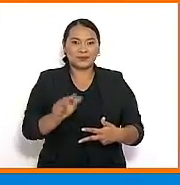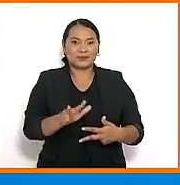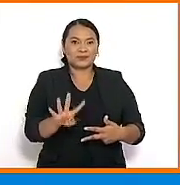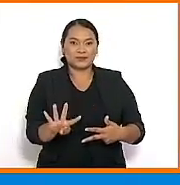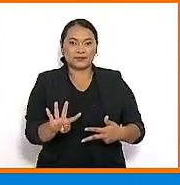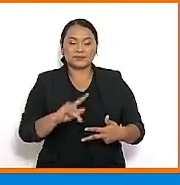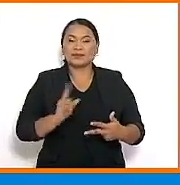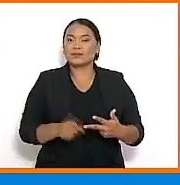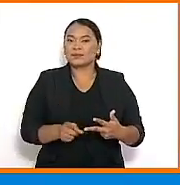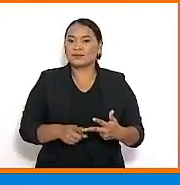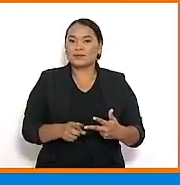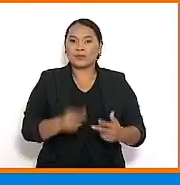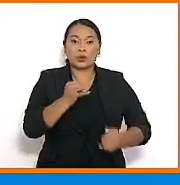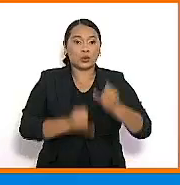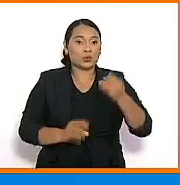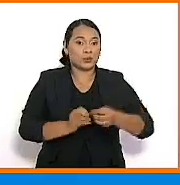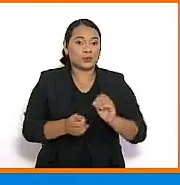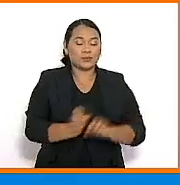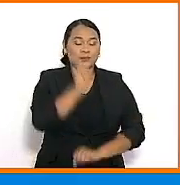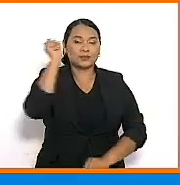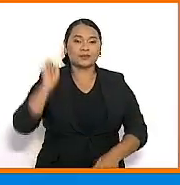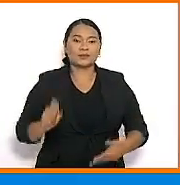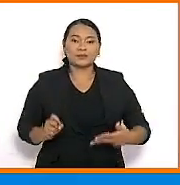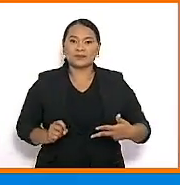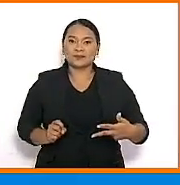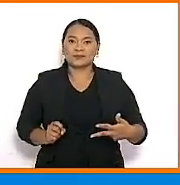34. Y tu tercer y último número ganador es